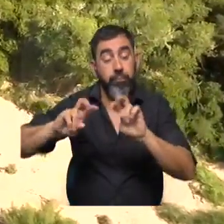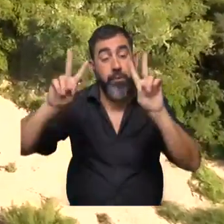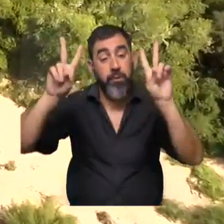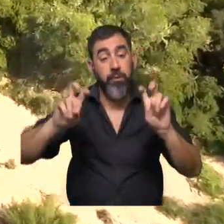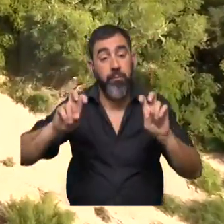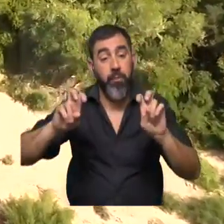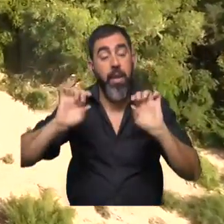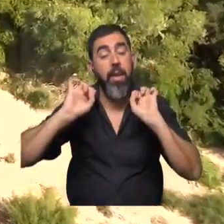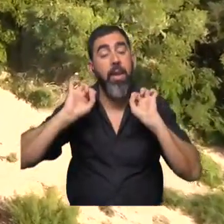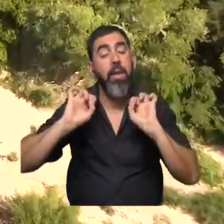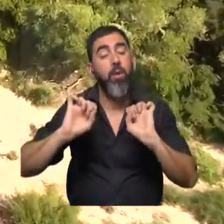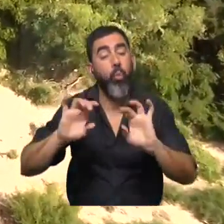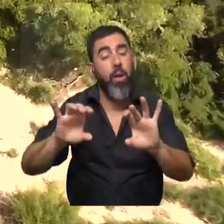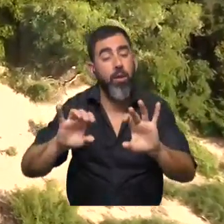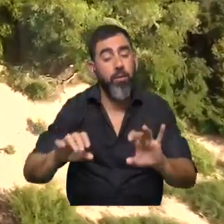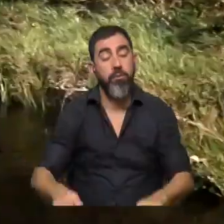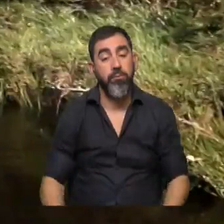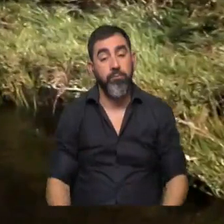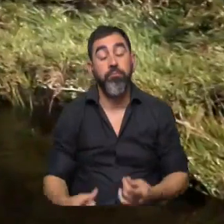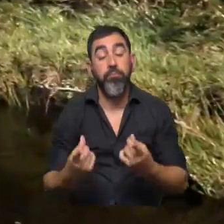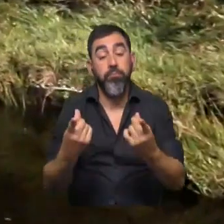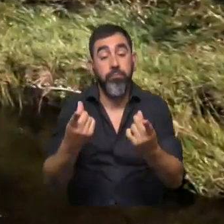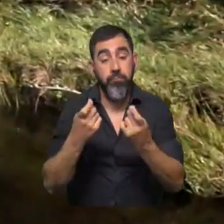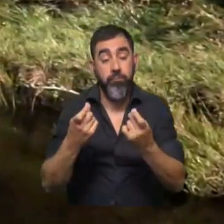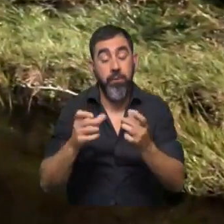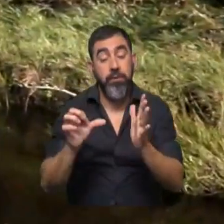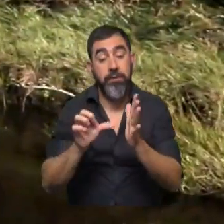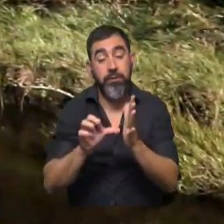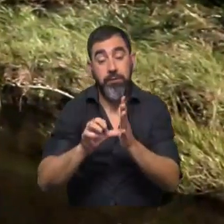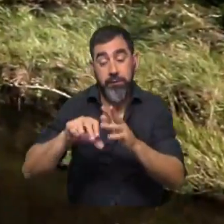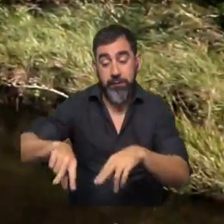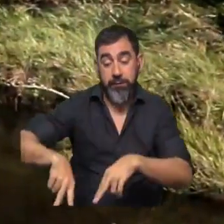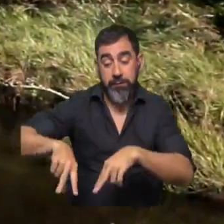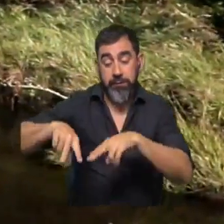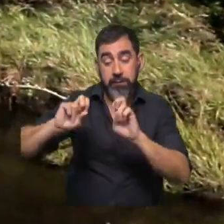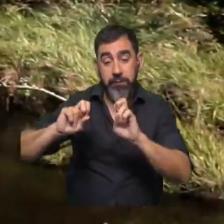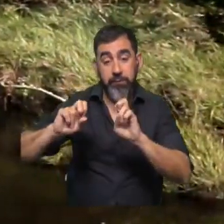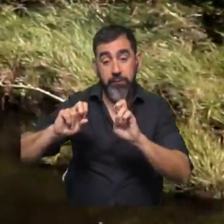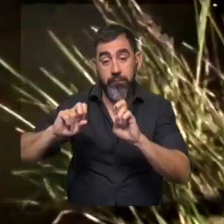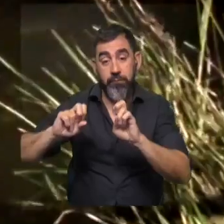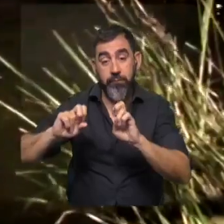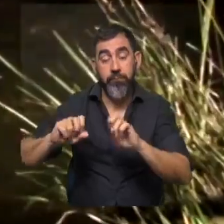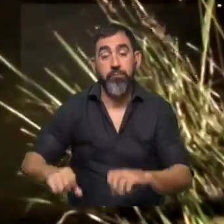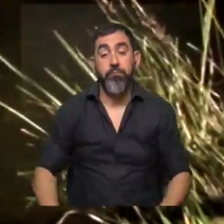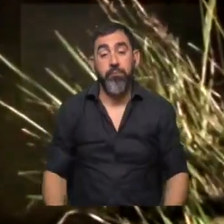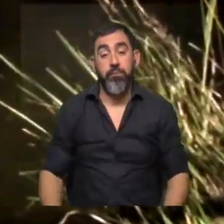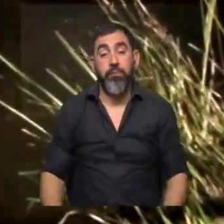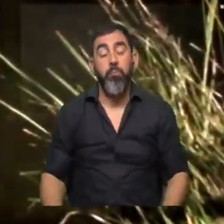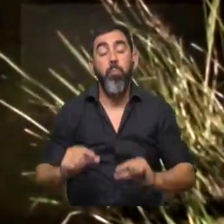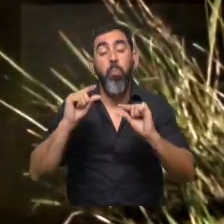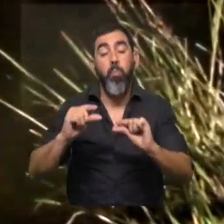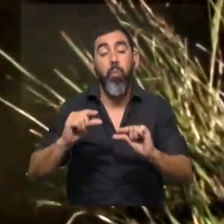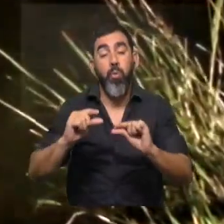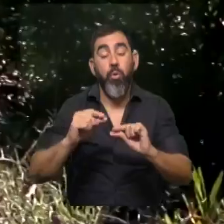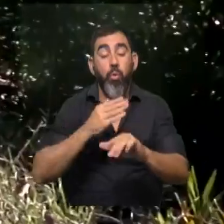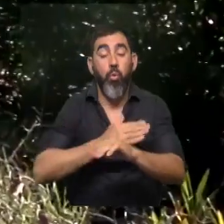su estado más natural, necesitamos estudiar sistemas que estén con relativo bajo impacto